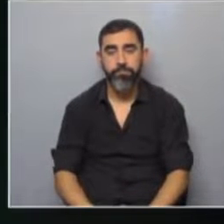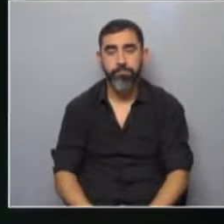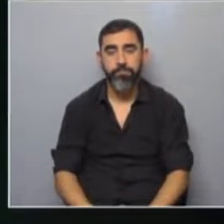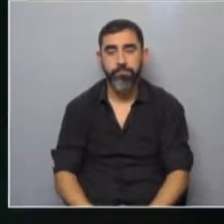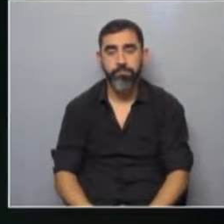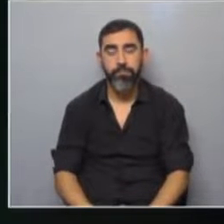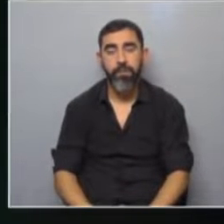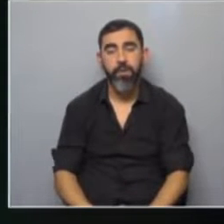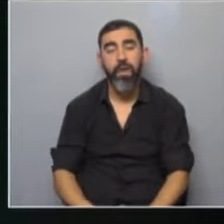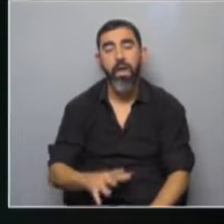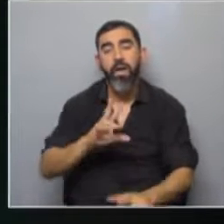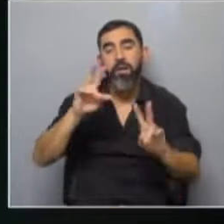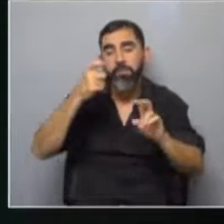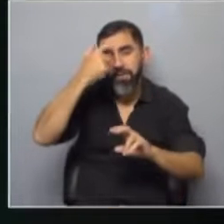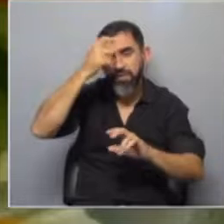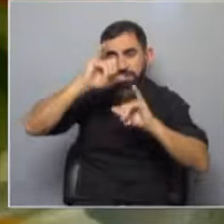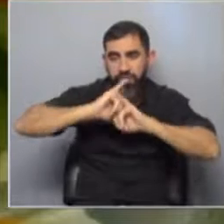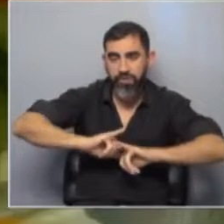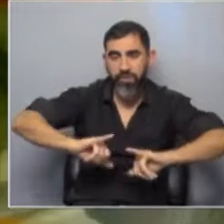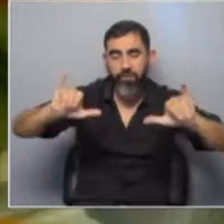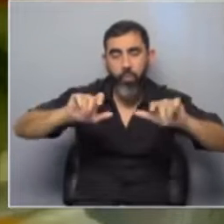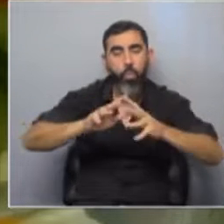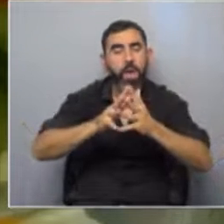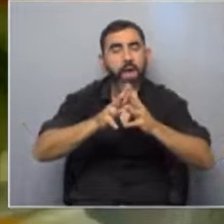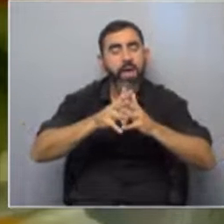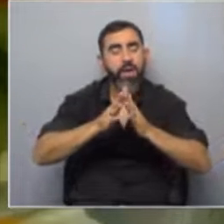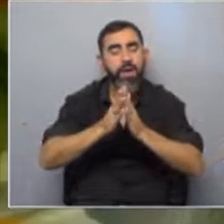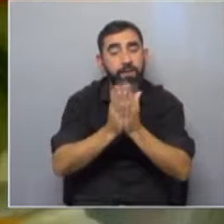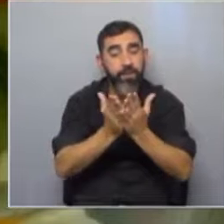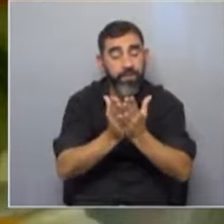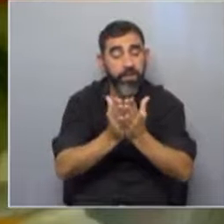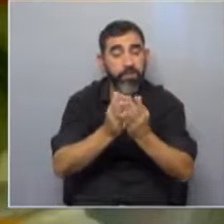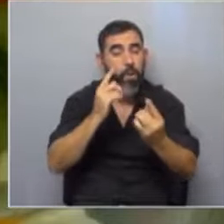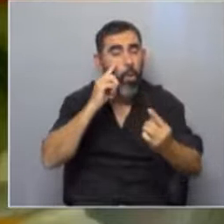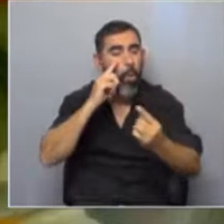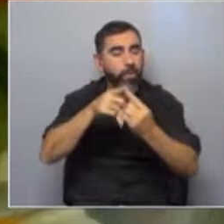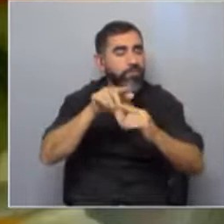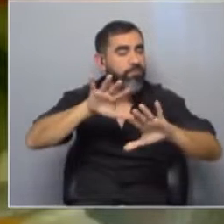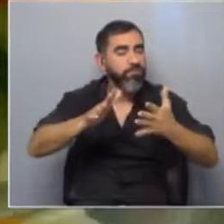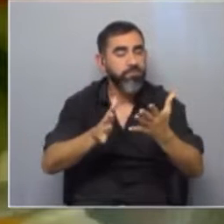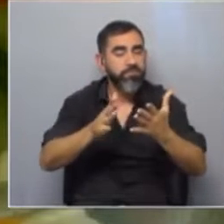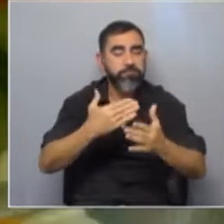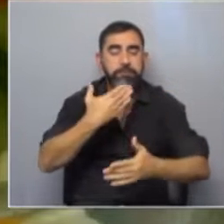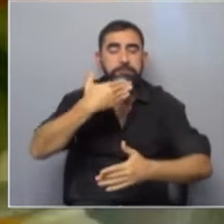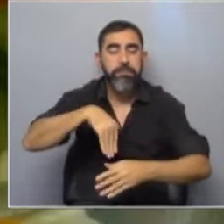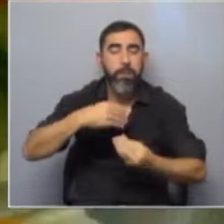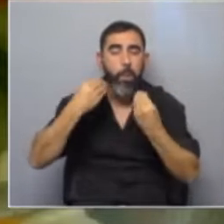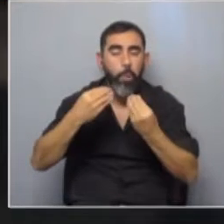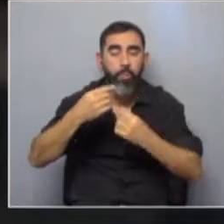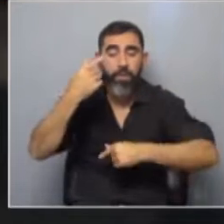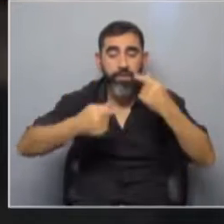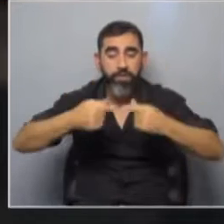Publicamos un artículo científico en la revista Appetite que básicamente lo que buscó es entender cómo